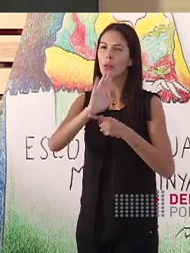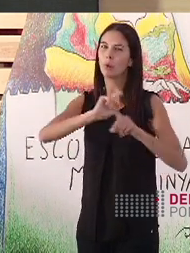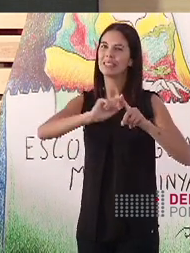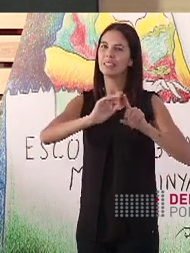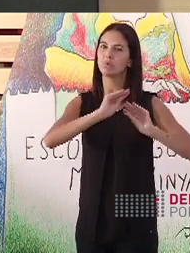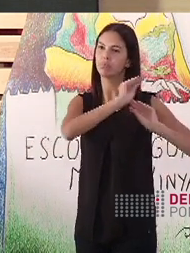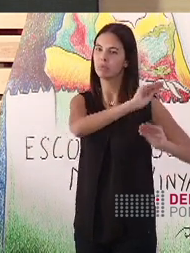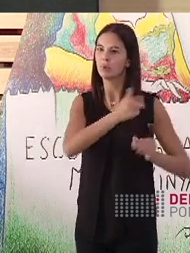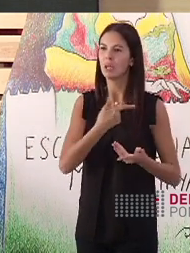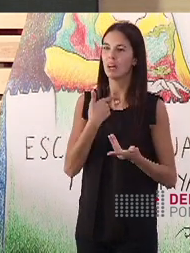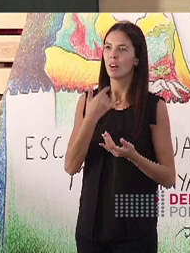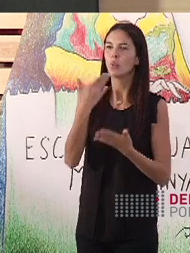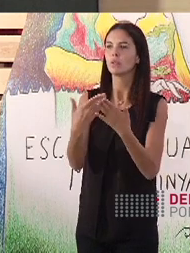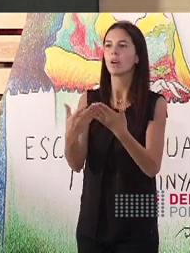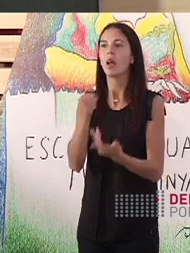películas es que